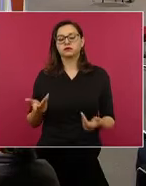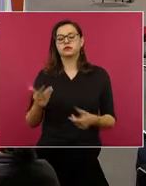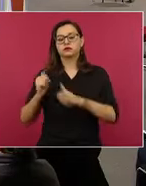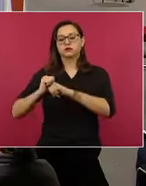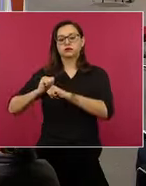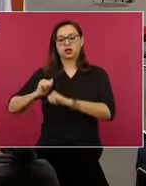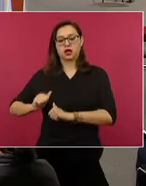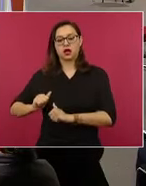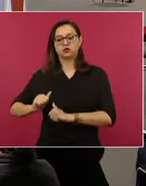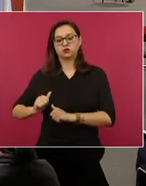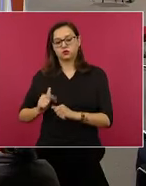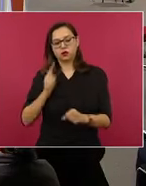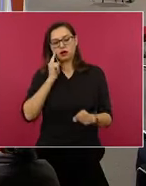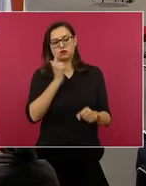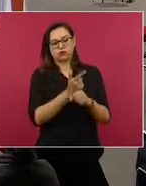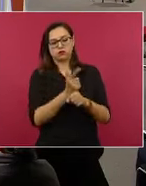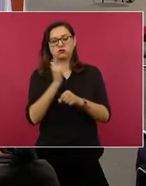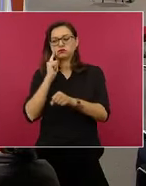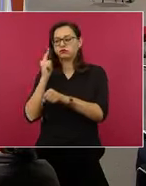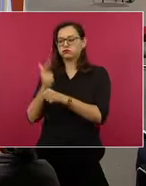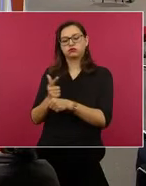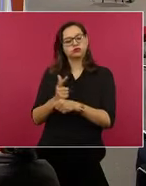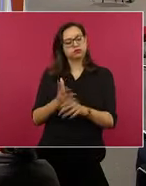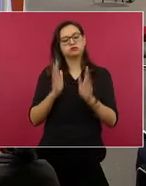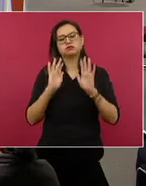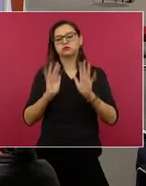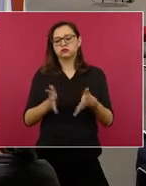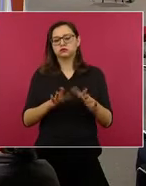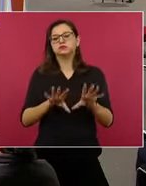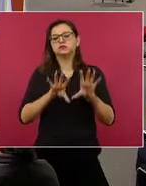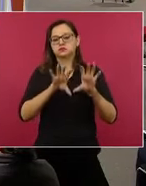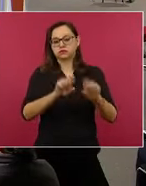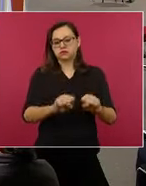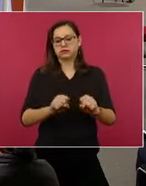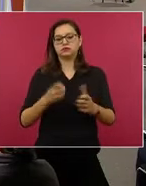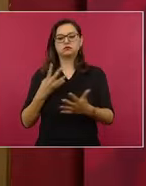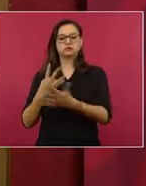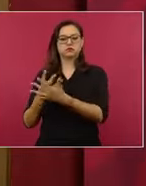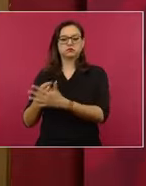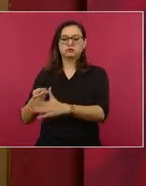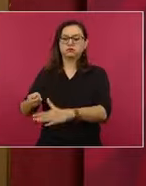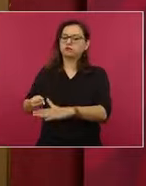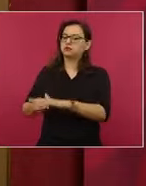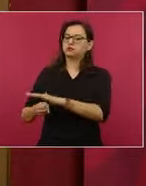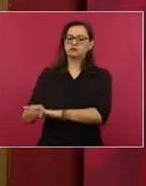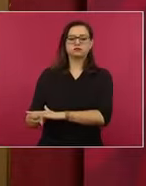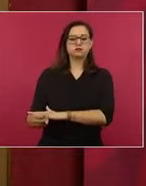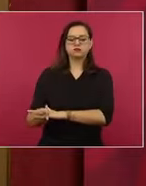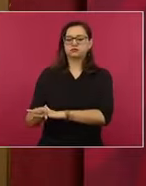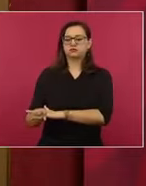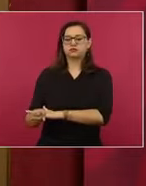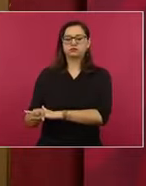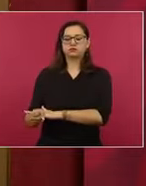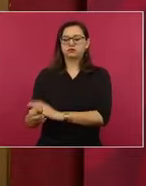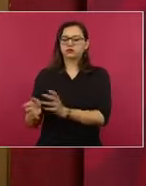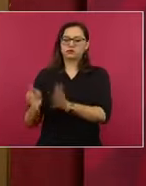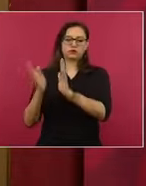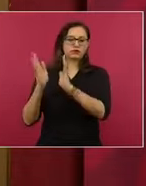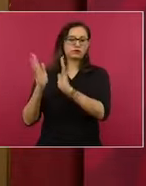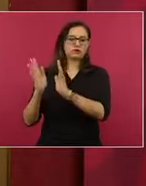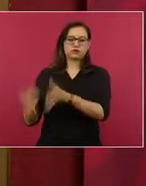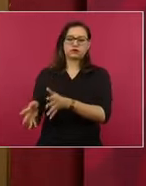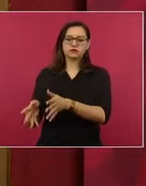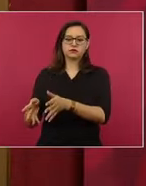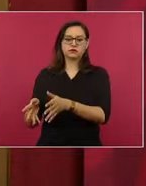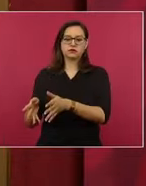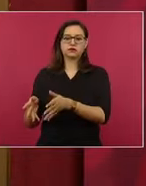tener esta buena detención. Él ingresó al Cerezo de Chilpancingo y pues ya está